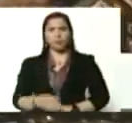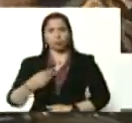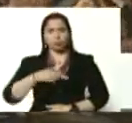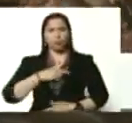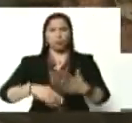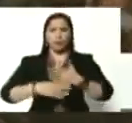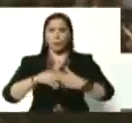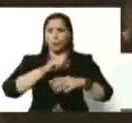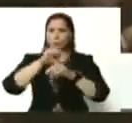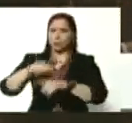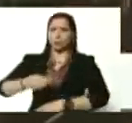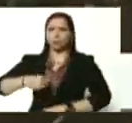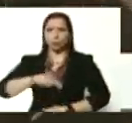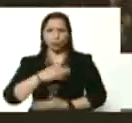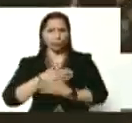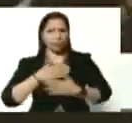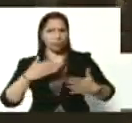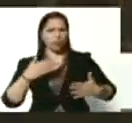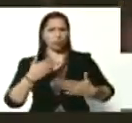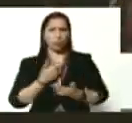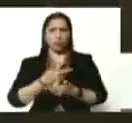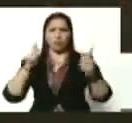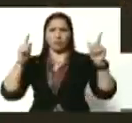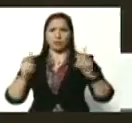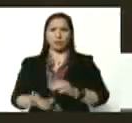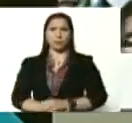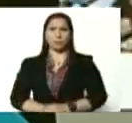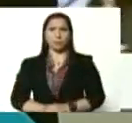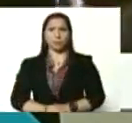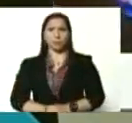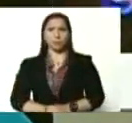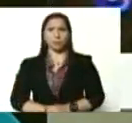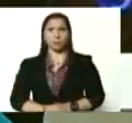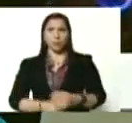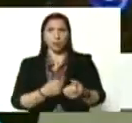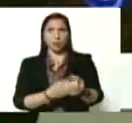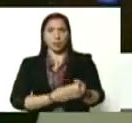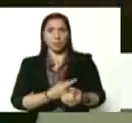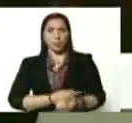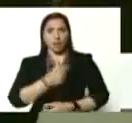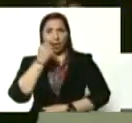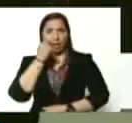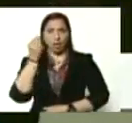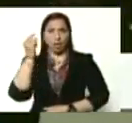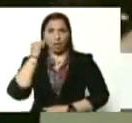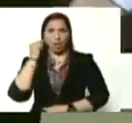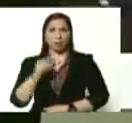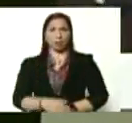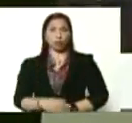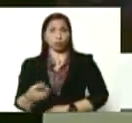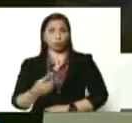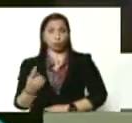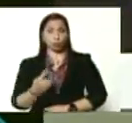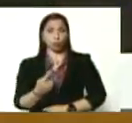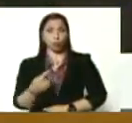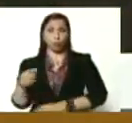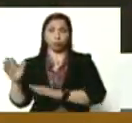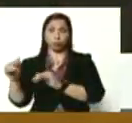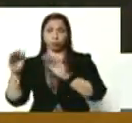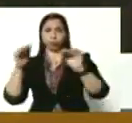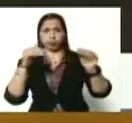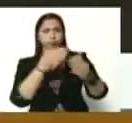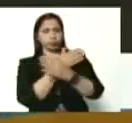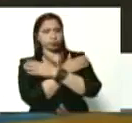a vencer porque estamos dispuestos a ser libres hermanos y hermanas yo sólo me queda despedirme con un abrazo grande